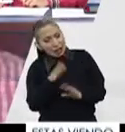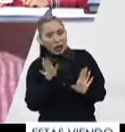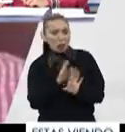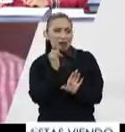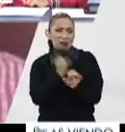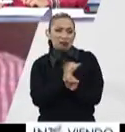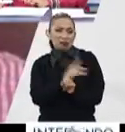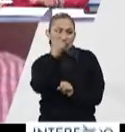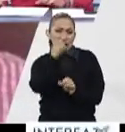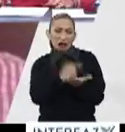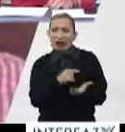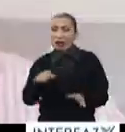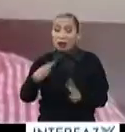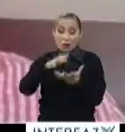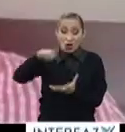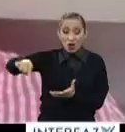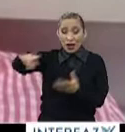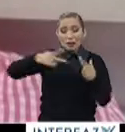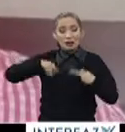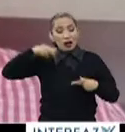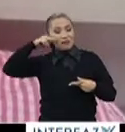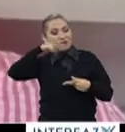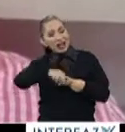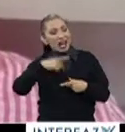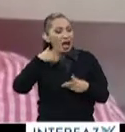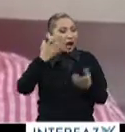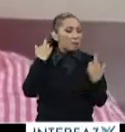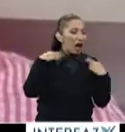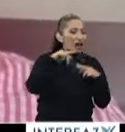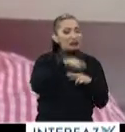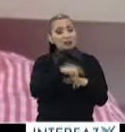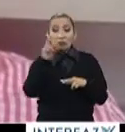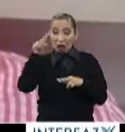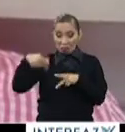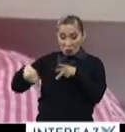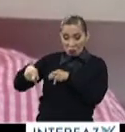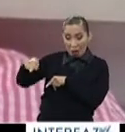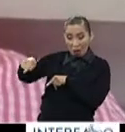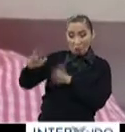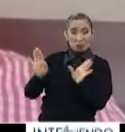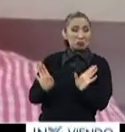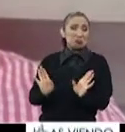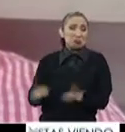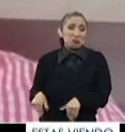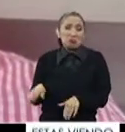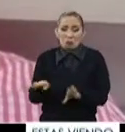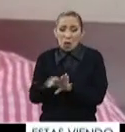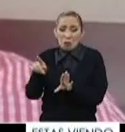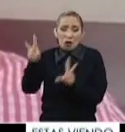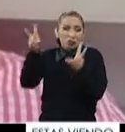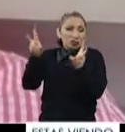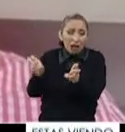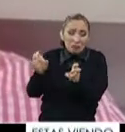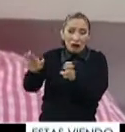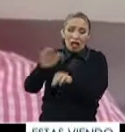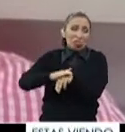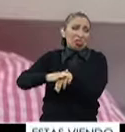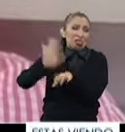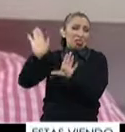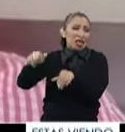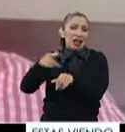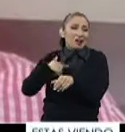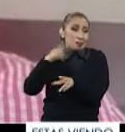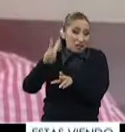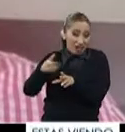casi impensable. La mayoría de la gente veía, o de los profesores veían el fútbol como un tema superficial